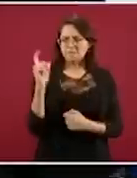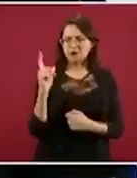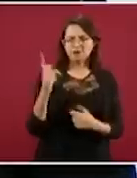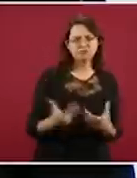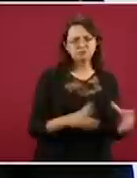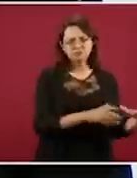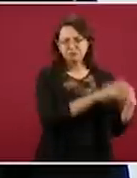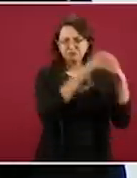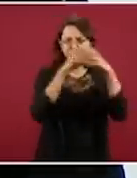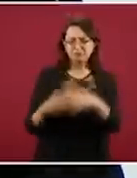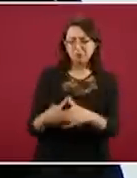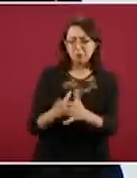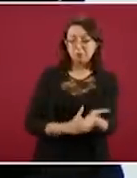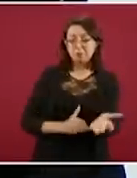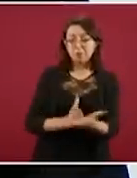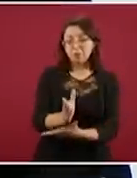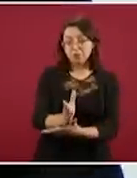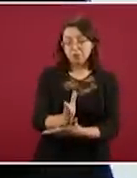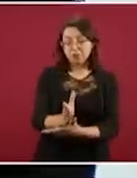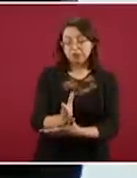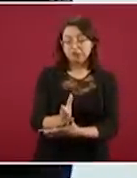territorio, tendríamos